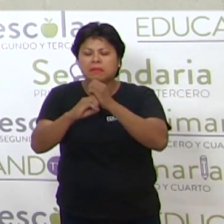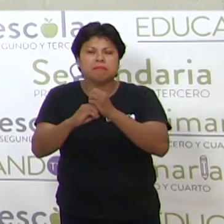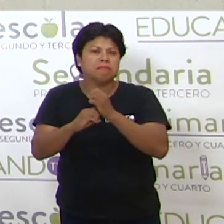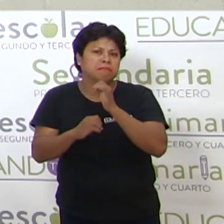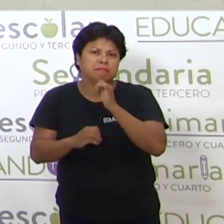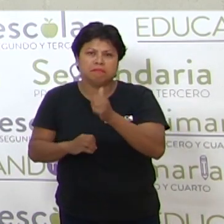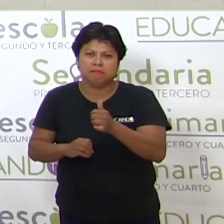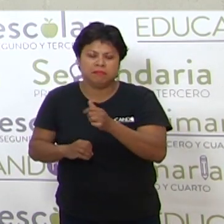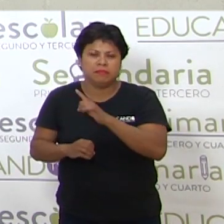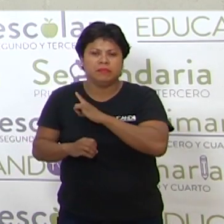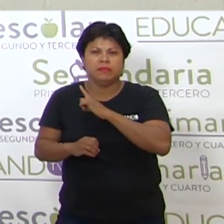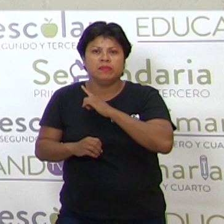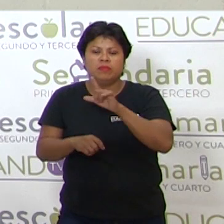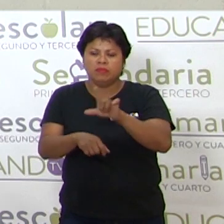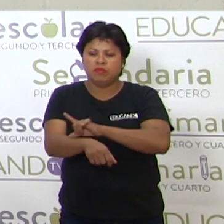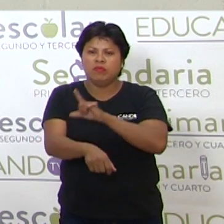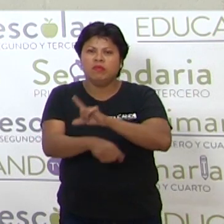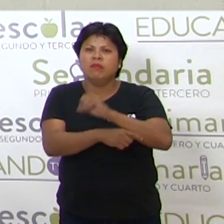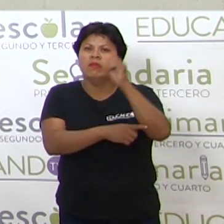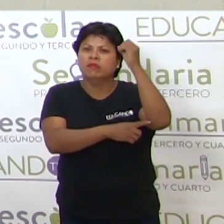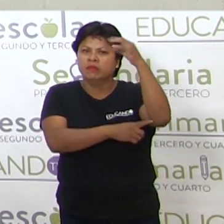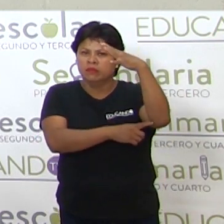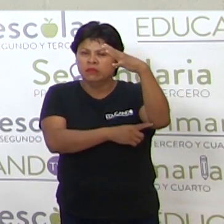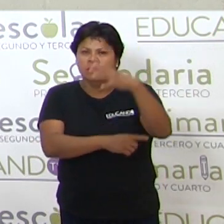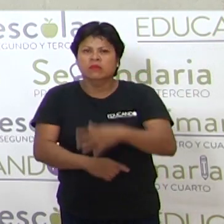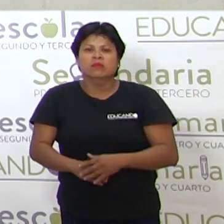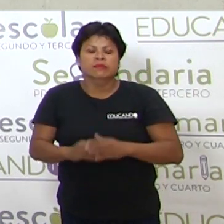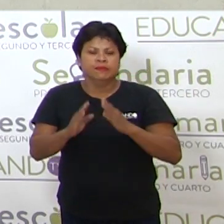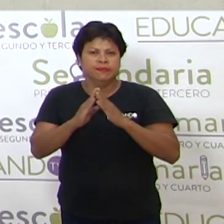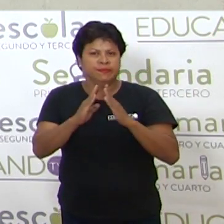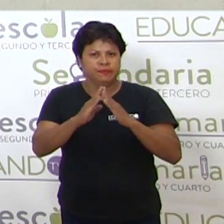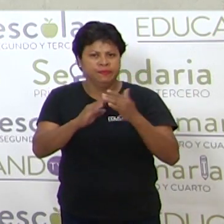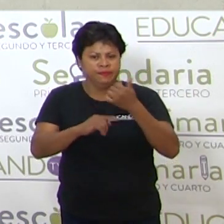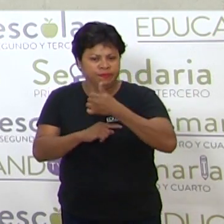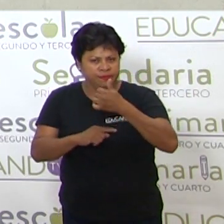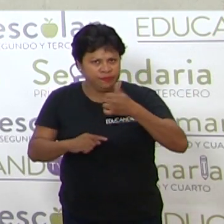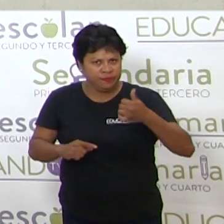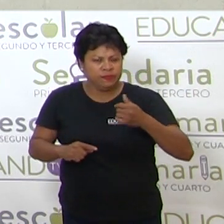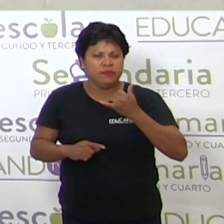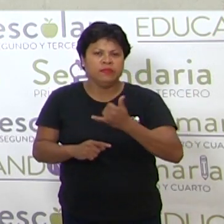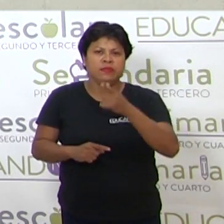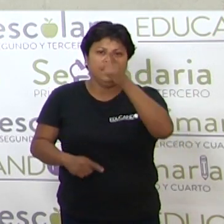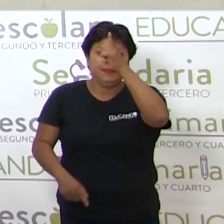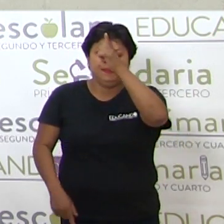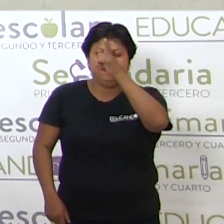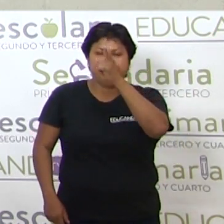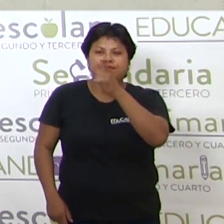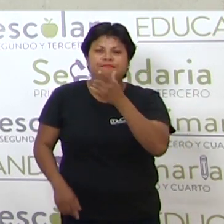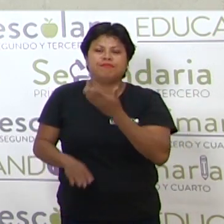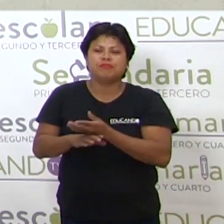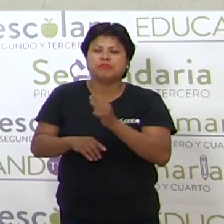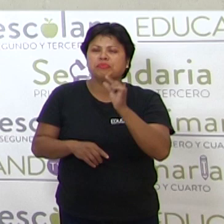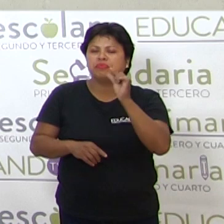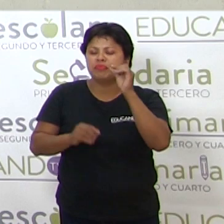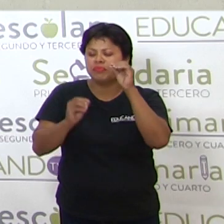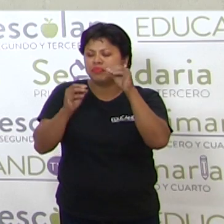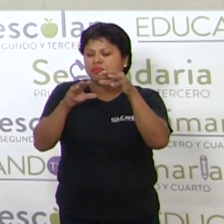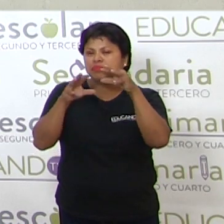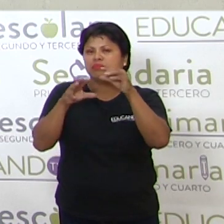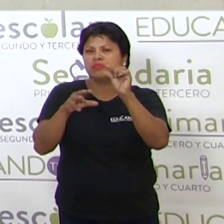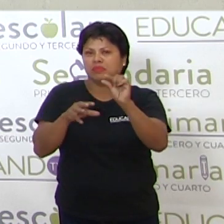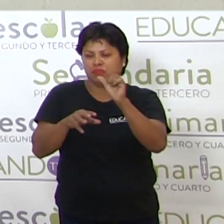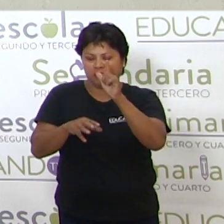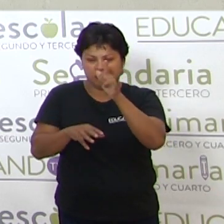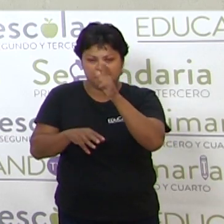solo la luz eléctrica que llega a las casas y la de la luna que es muy poquita verdad